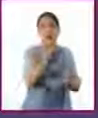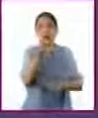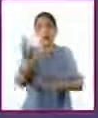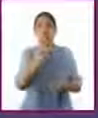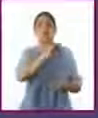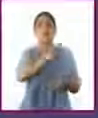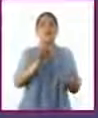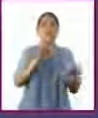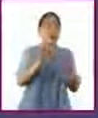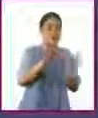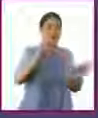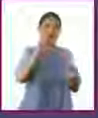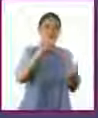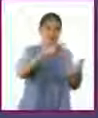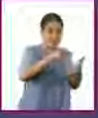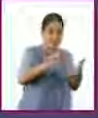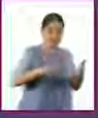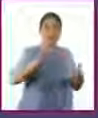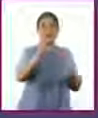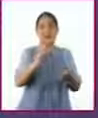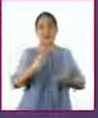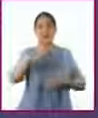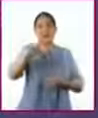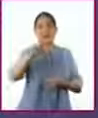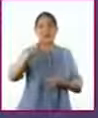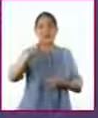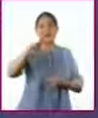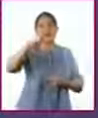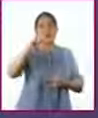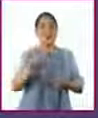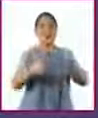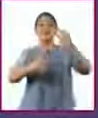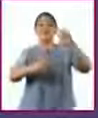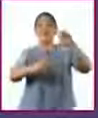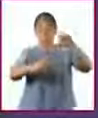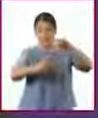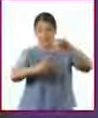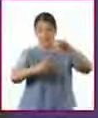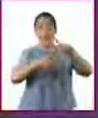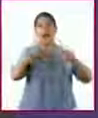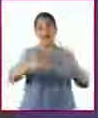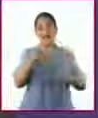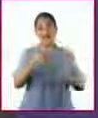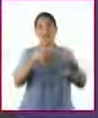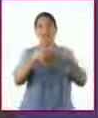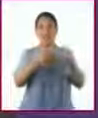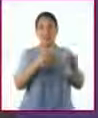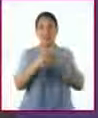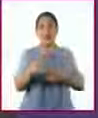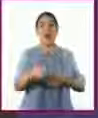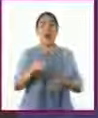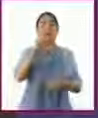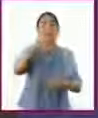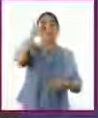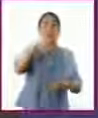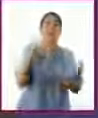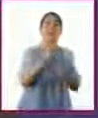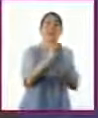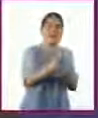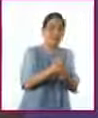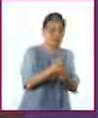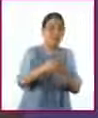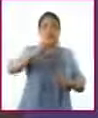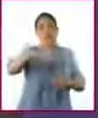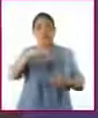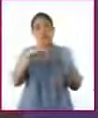y consultar fuentes literarias de la narrativa latinoamericana contemporánea, tanto para realizar investigaciones, buscar materiales